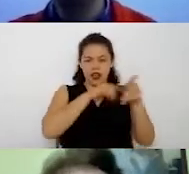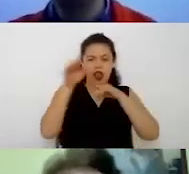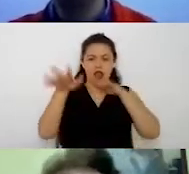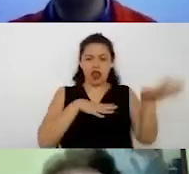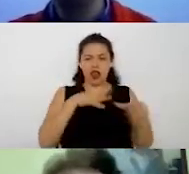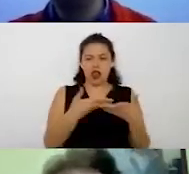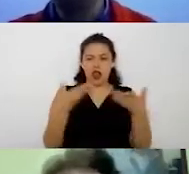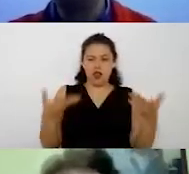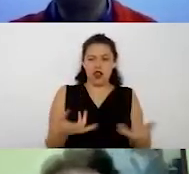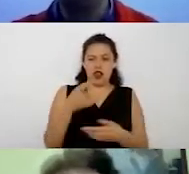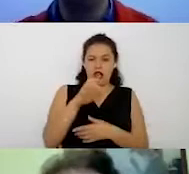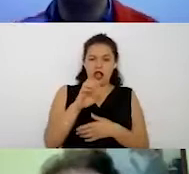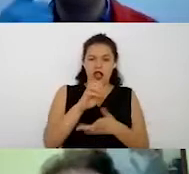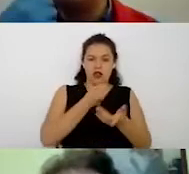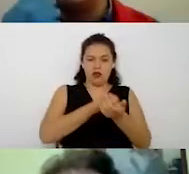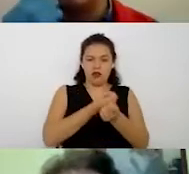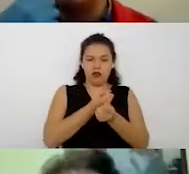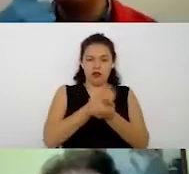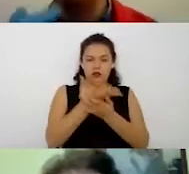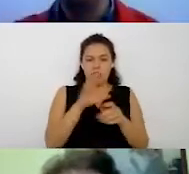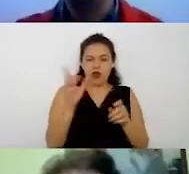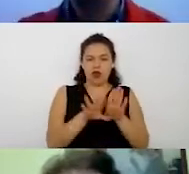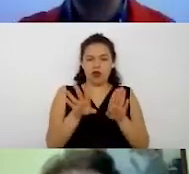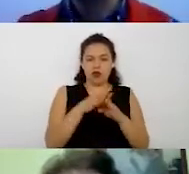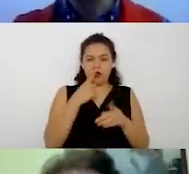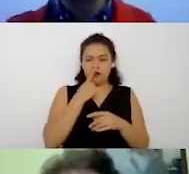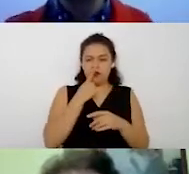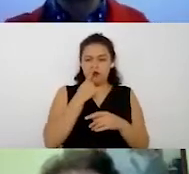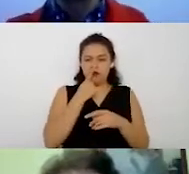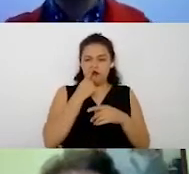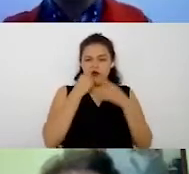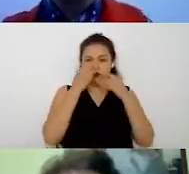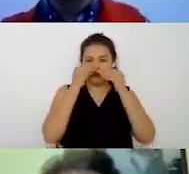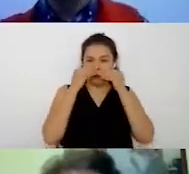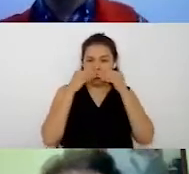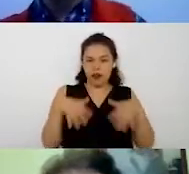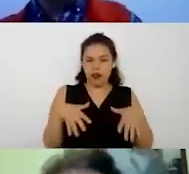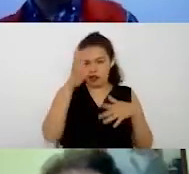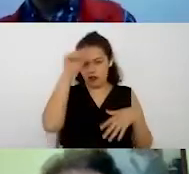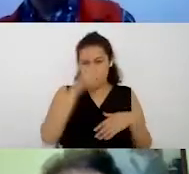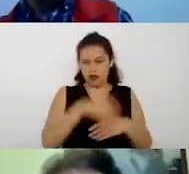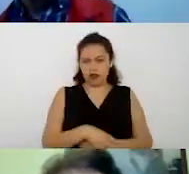las epistaxis son por nuestras fosas nasales. ¿De acuerdo? Ahora bien,